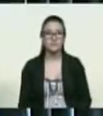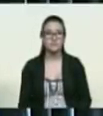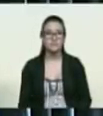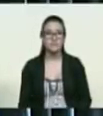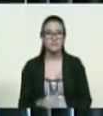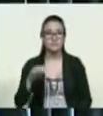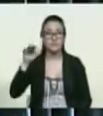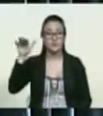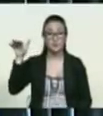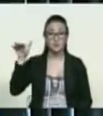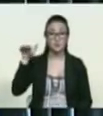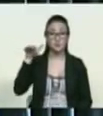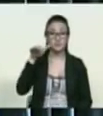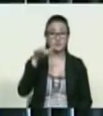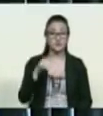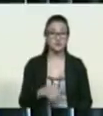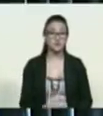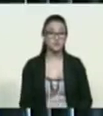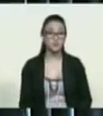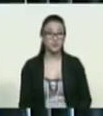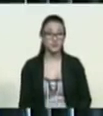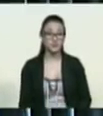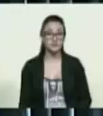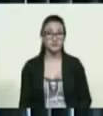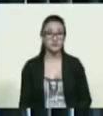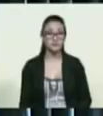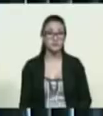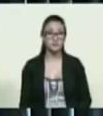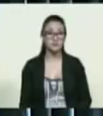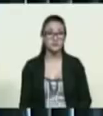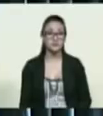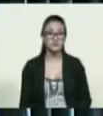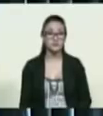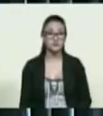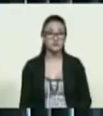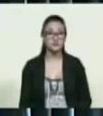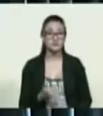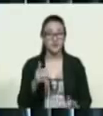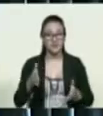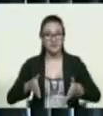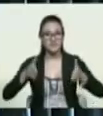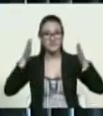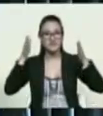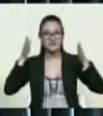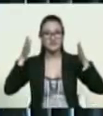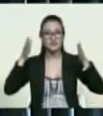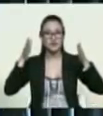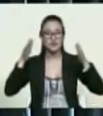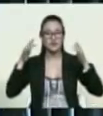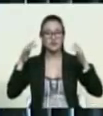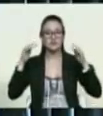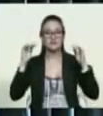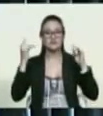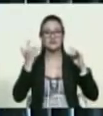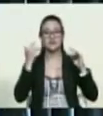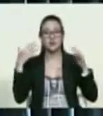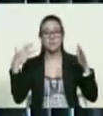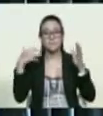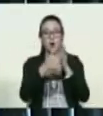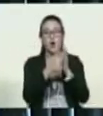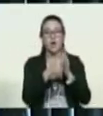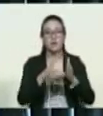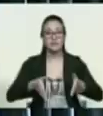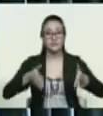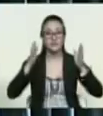a donde fue lanzado, a la cercanía donde fue lanzado, luego con la presencia del edificio pierde trayectoria, choca contra el edificio